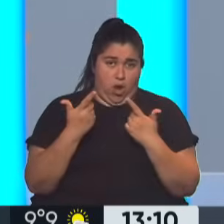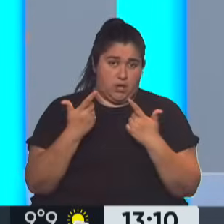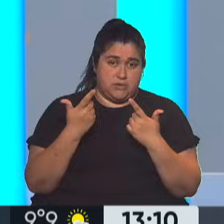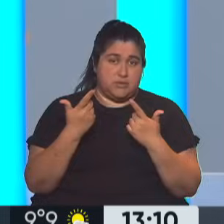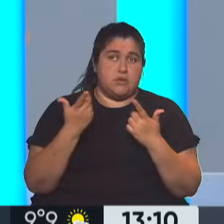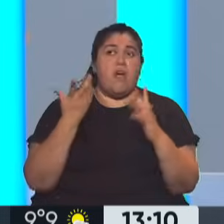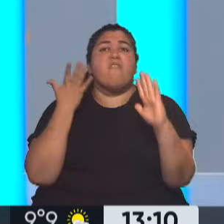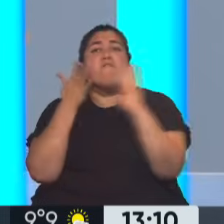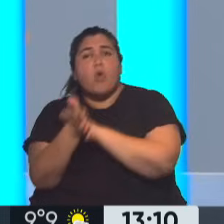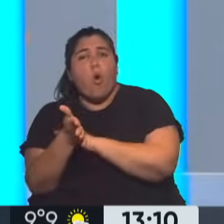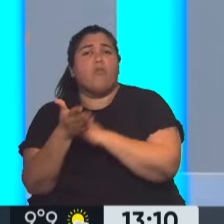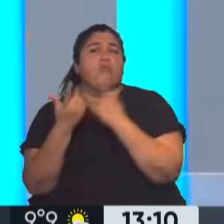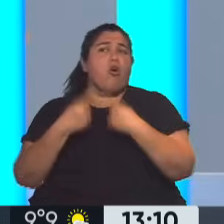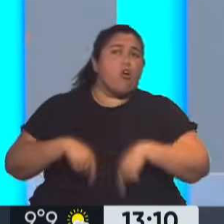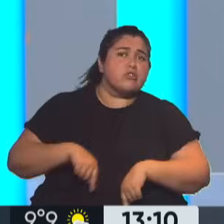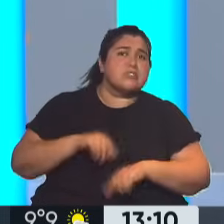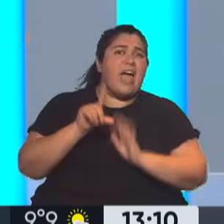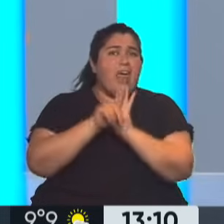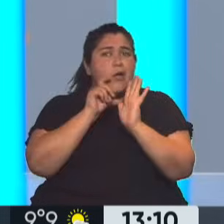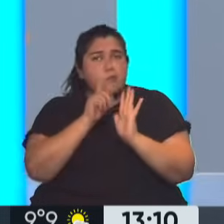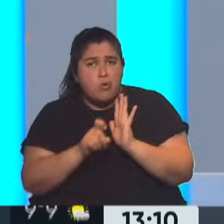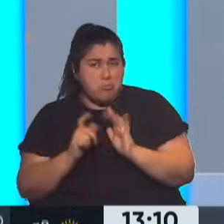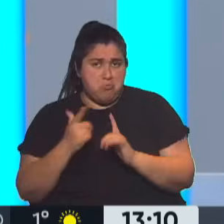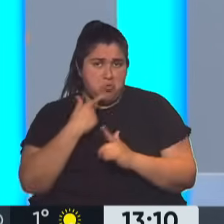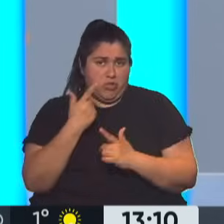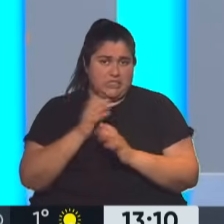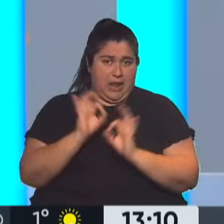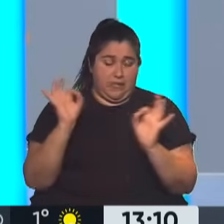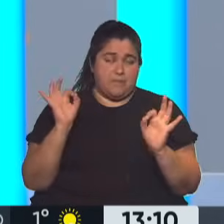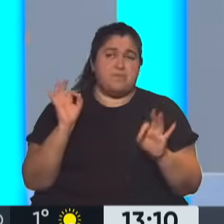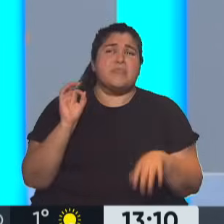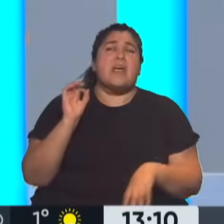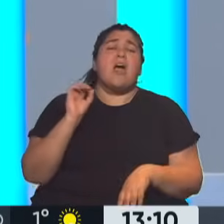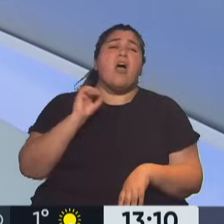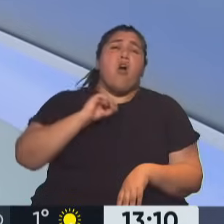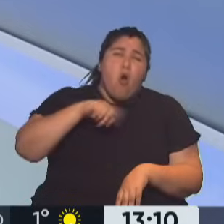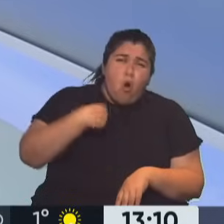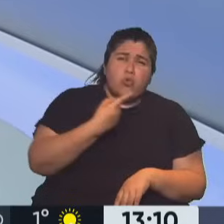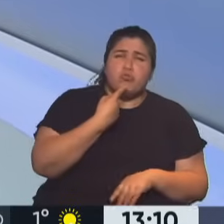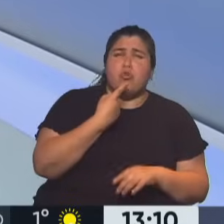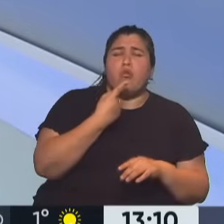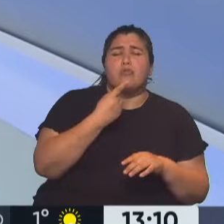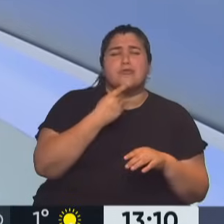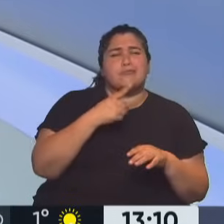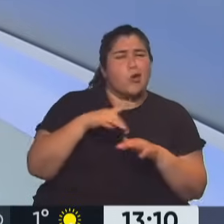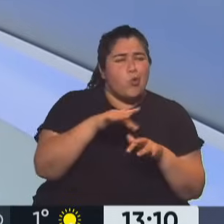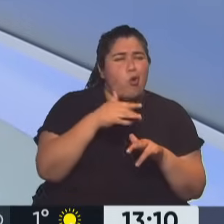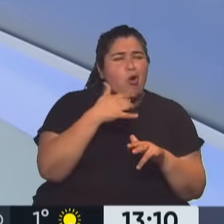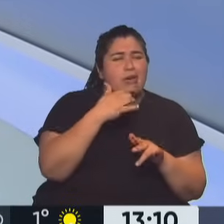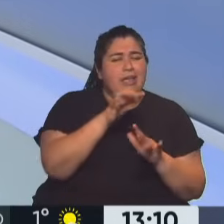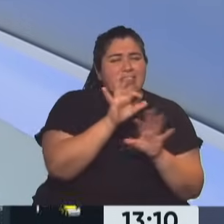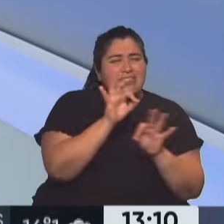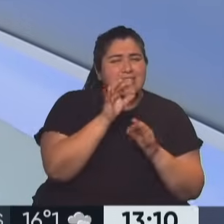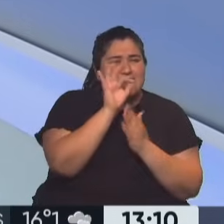prófugo ni falto a la ley hasta que esté ese elemento lo que sí están surgiendo Vero Son nuevos detalles nuevos elementos de lo que